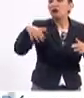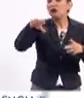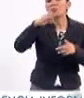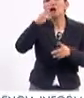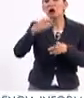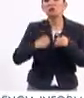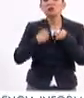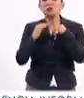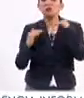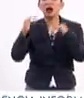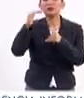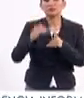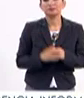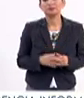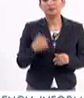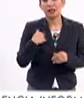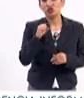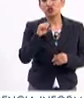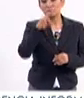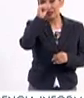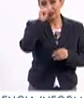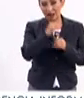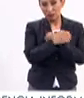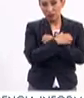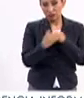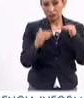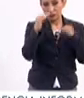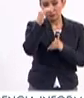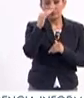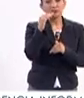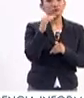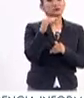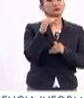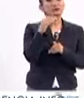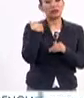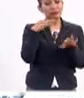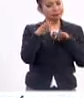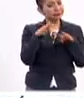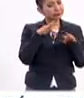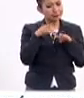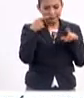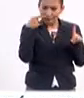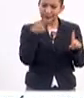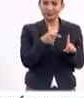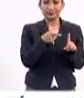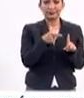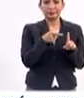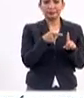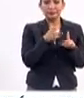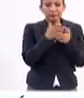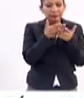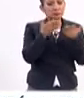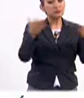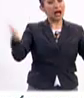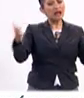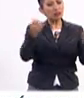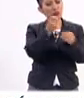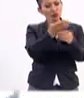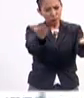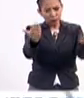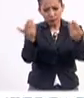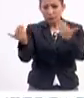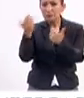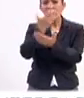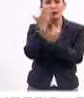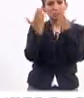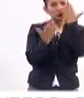una oportunidad. Y todos en la Subsecretaría de Educación Superior estamos trabajando en ese mismo objetivo, ampliando oportunidades